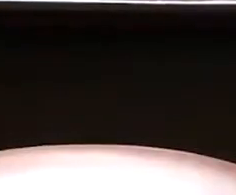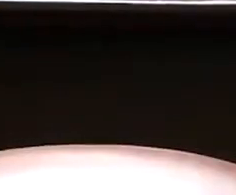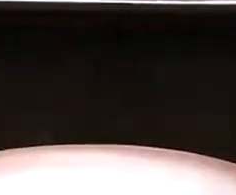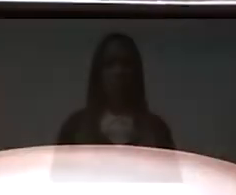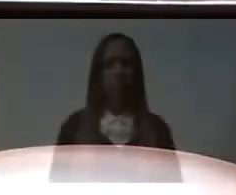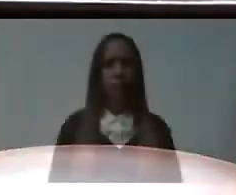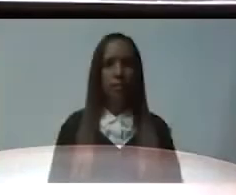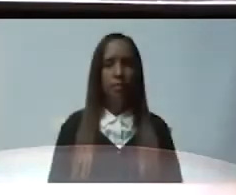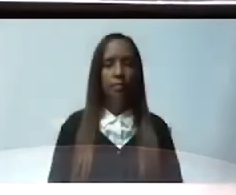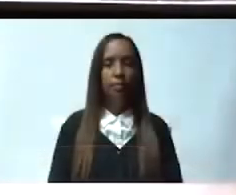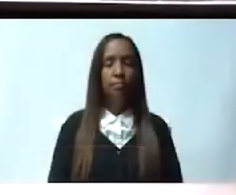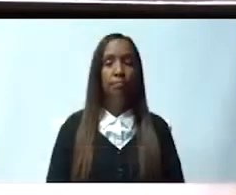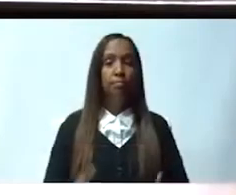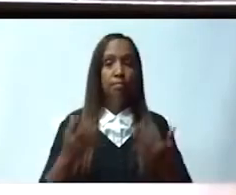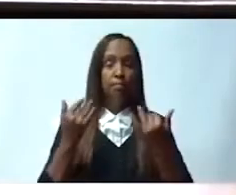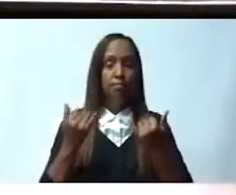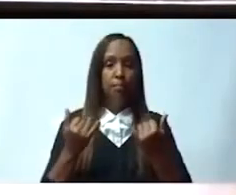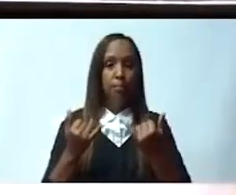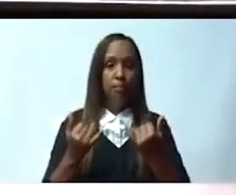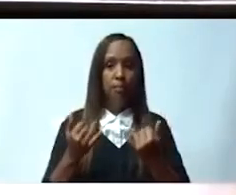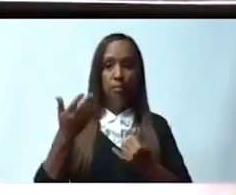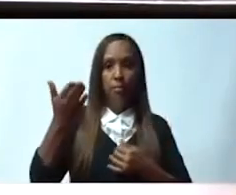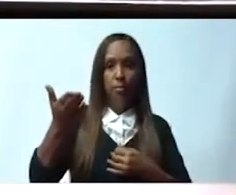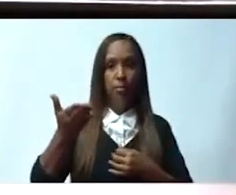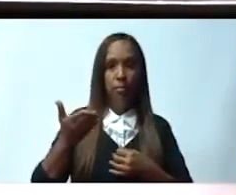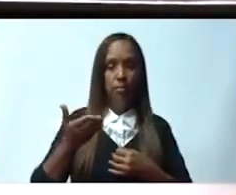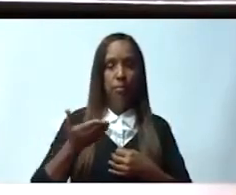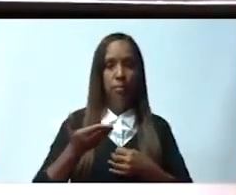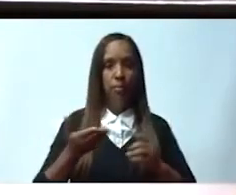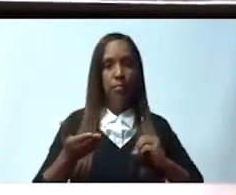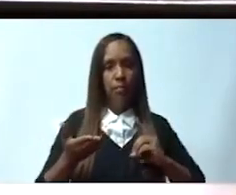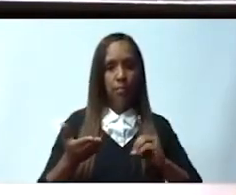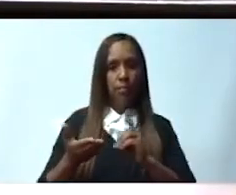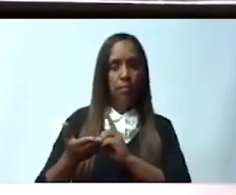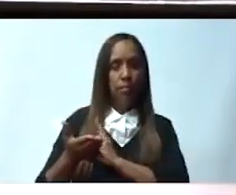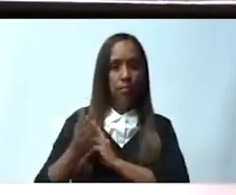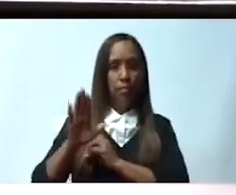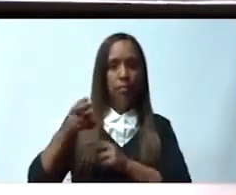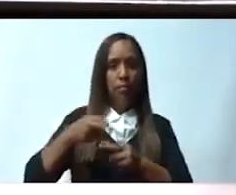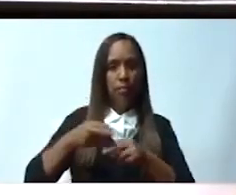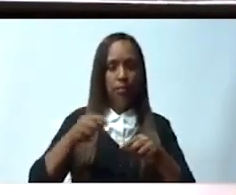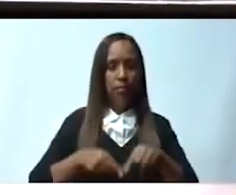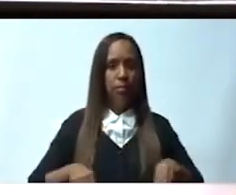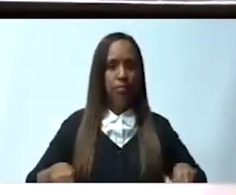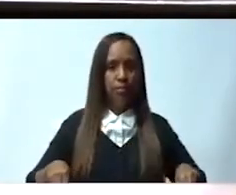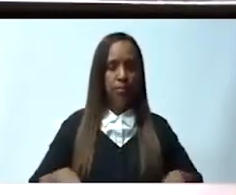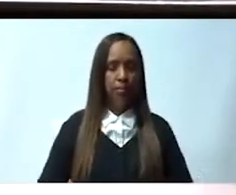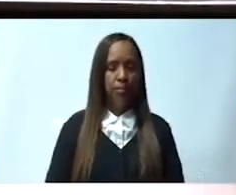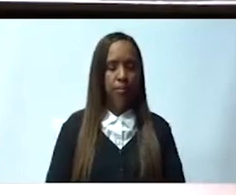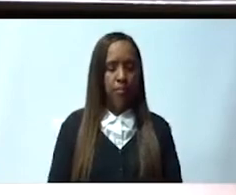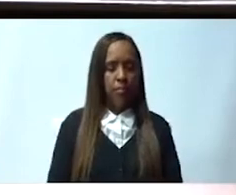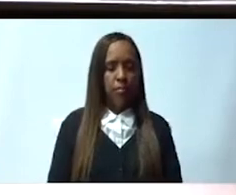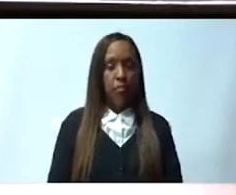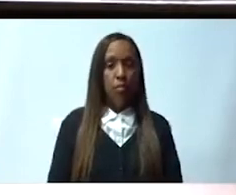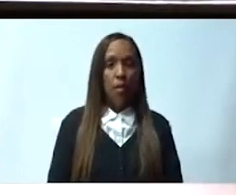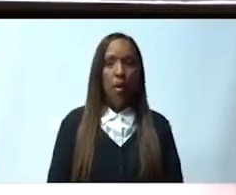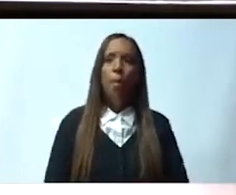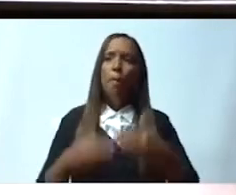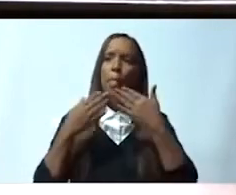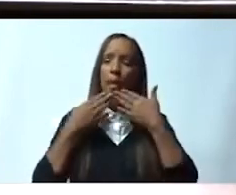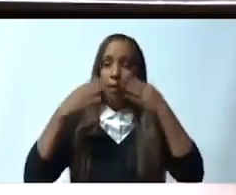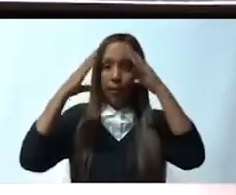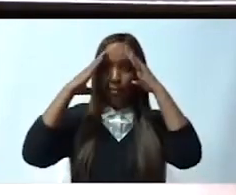diputadas. Este interesantísimo proyecto de ley que busca modificar los artículos 15,